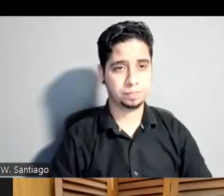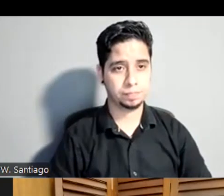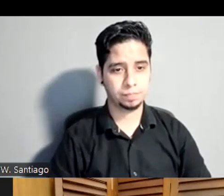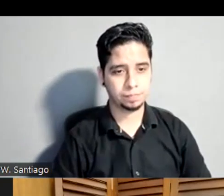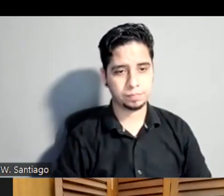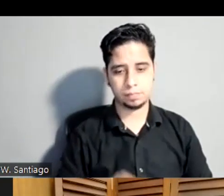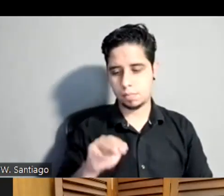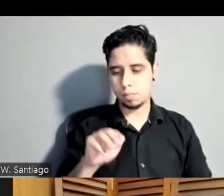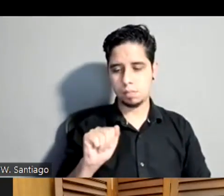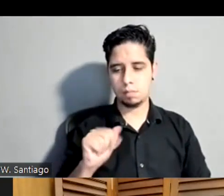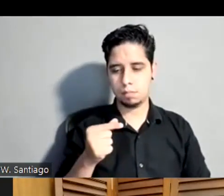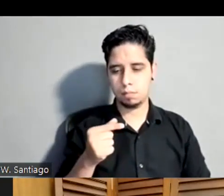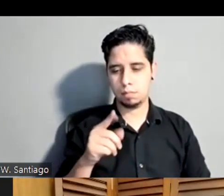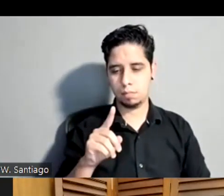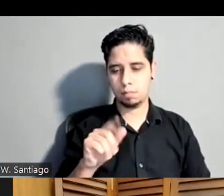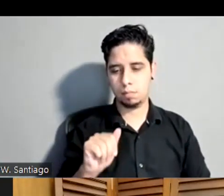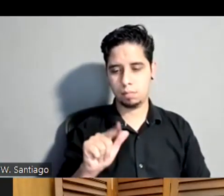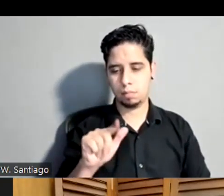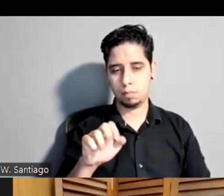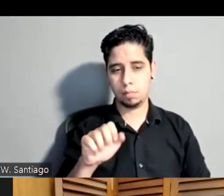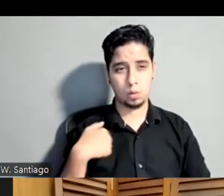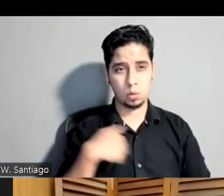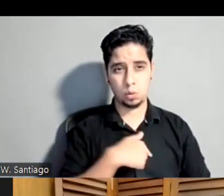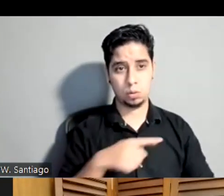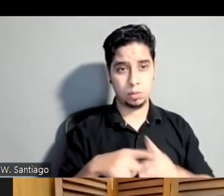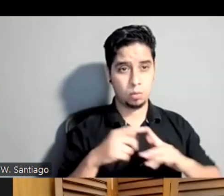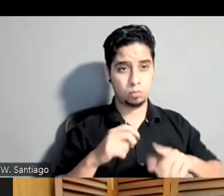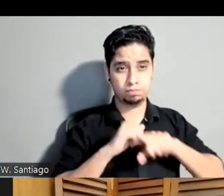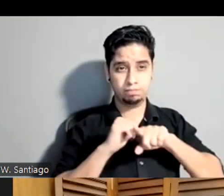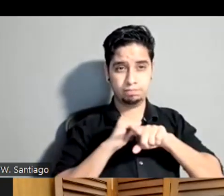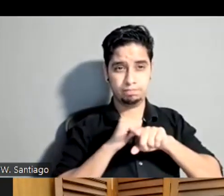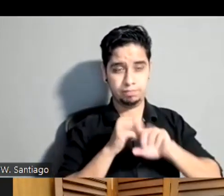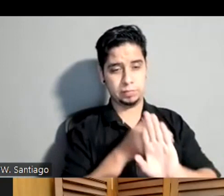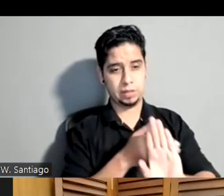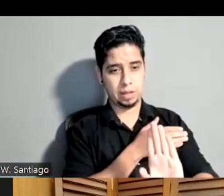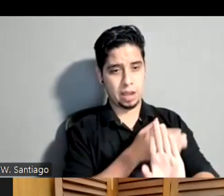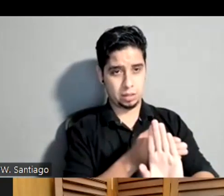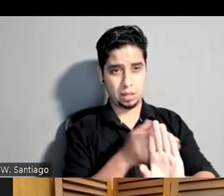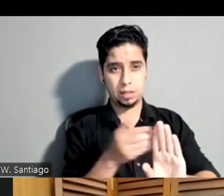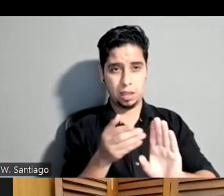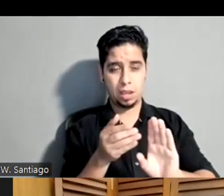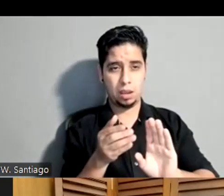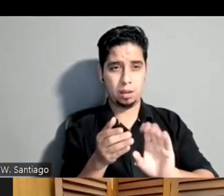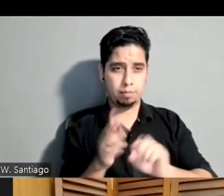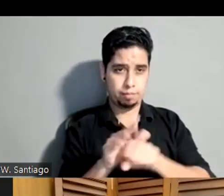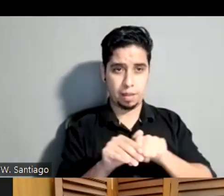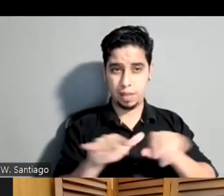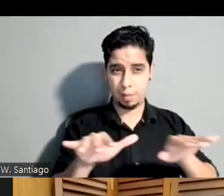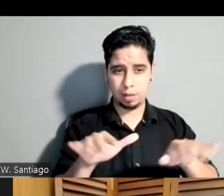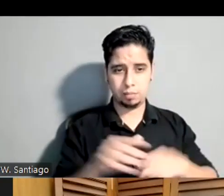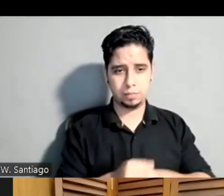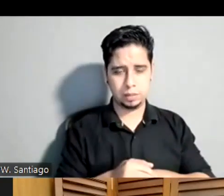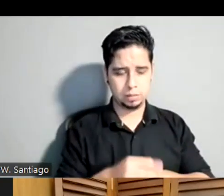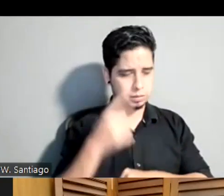Magdalena, la comenzamos a ensayar antes de la pandemia, uh-huh. en un